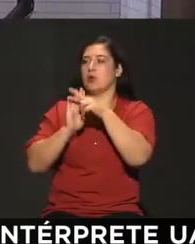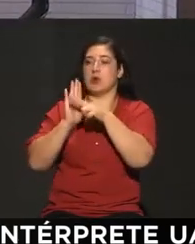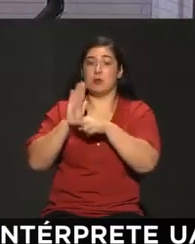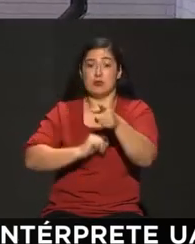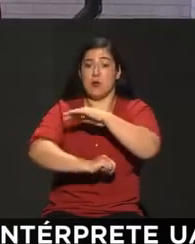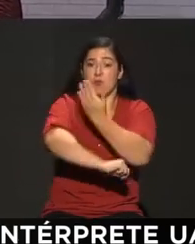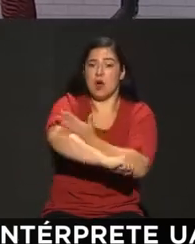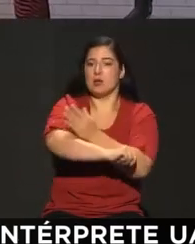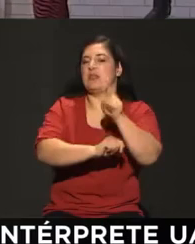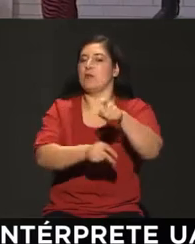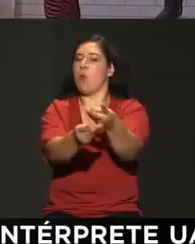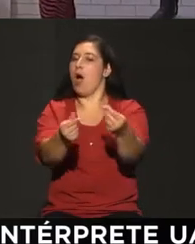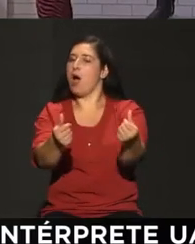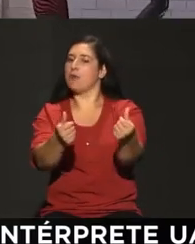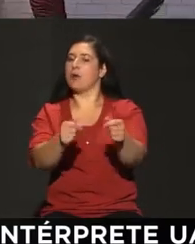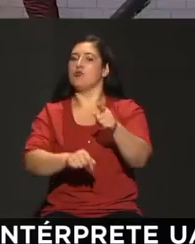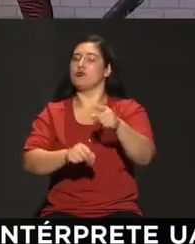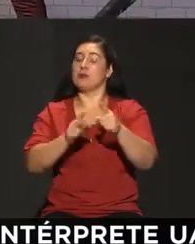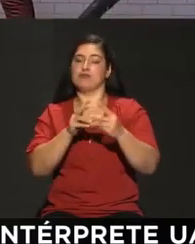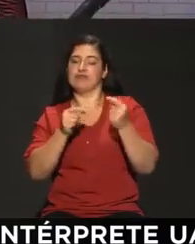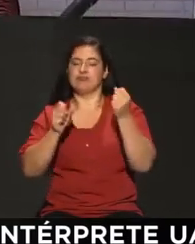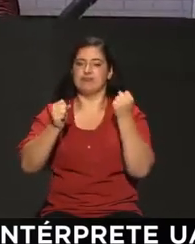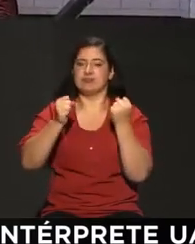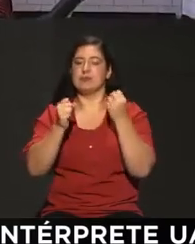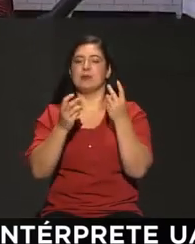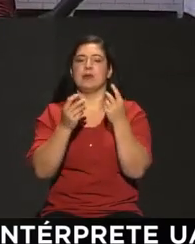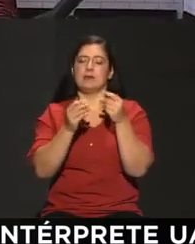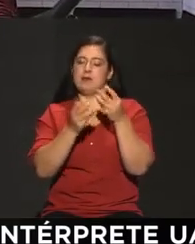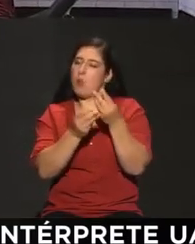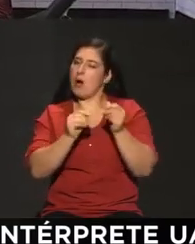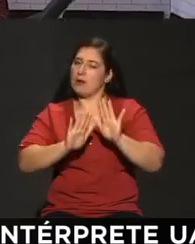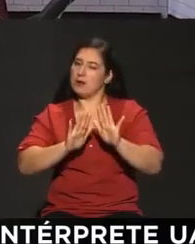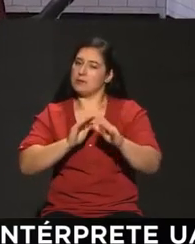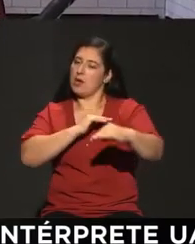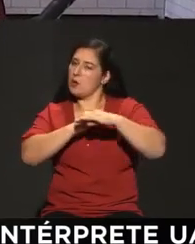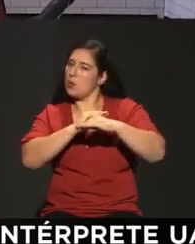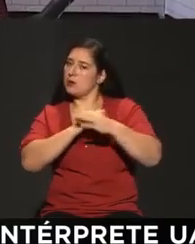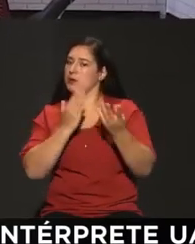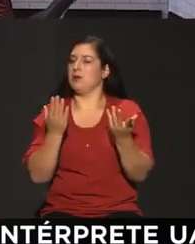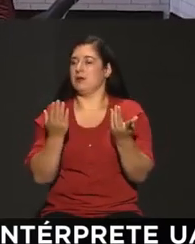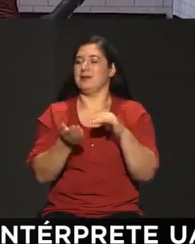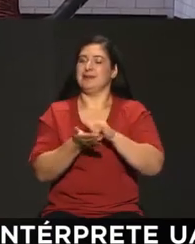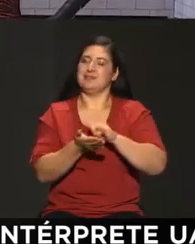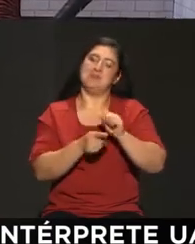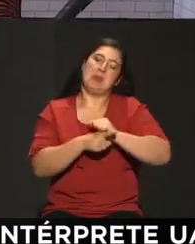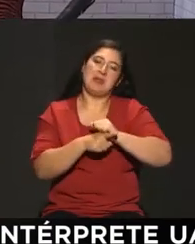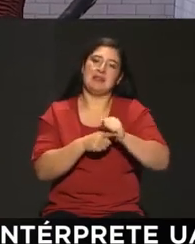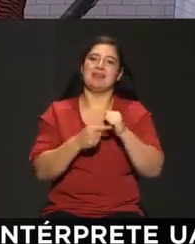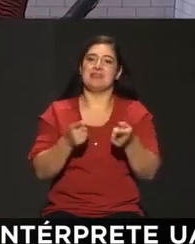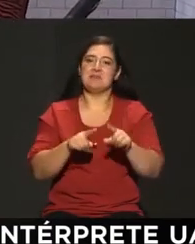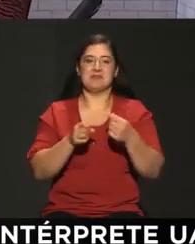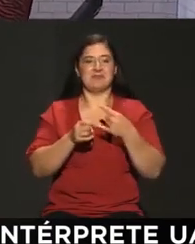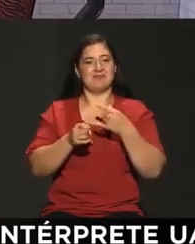fuerte, va a hacer los movimientos más suaves. Usted que es más rápido, hágalo un poquitico más lento, para que nos podamos entender. Y podemos practicar, por ejemplo, la